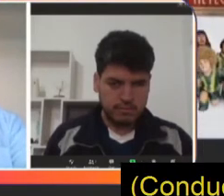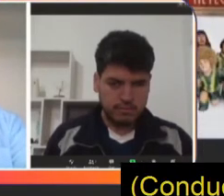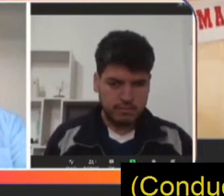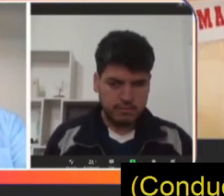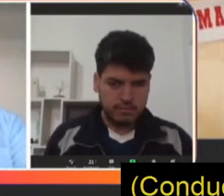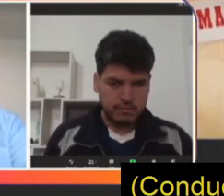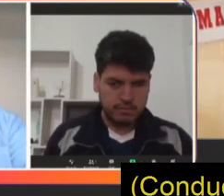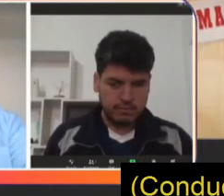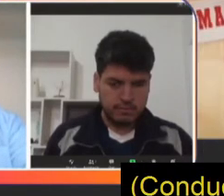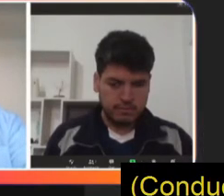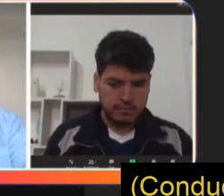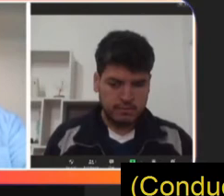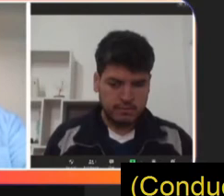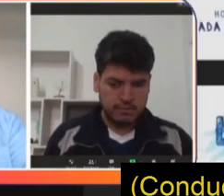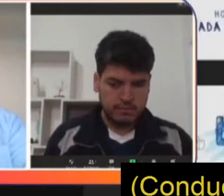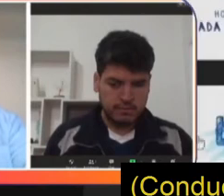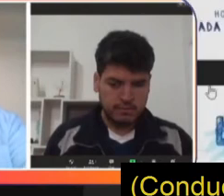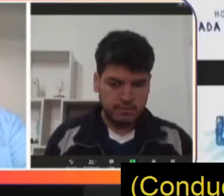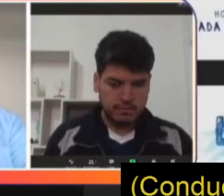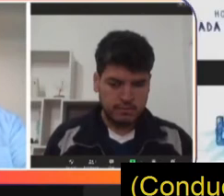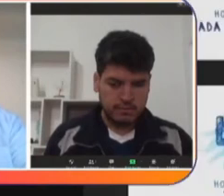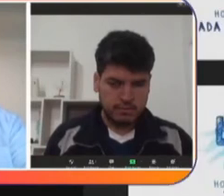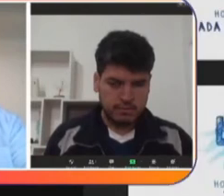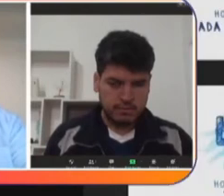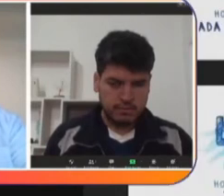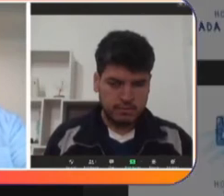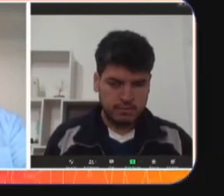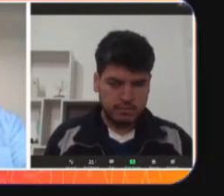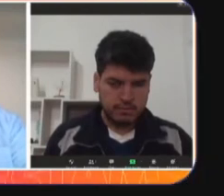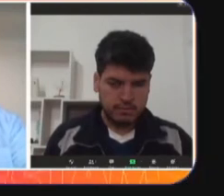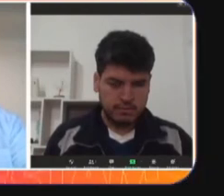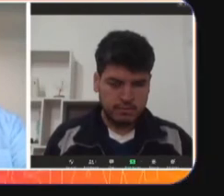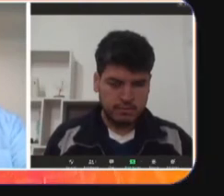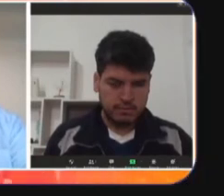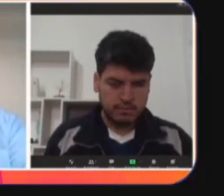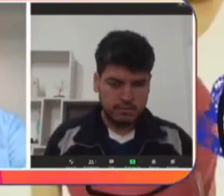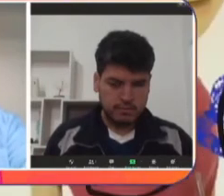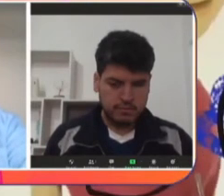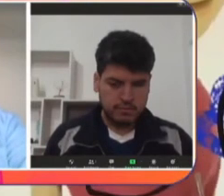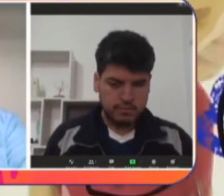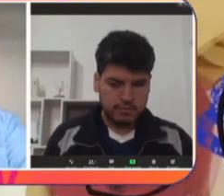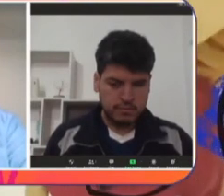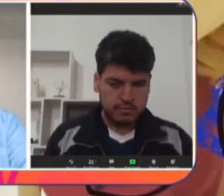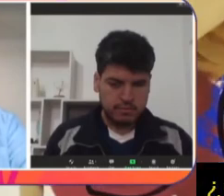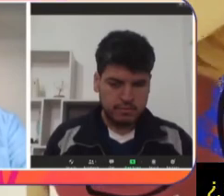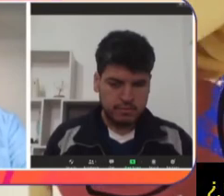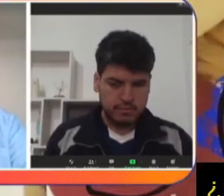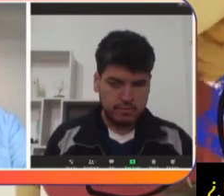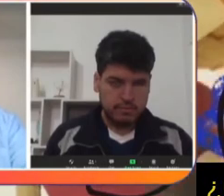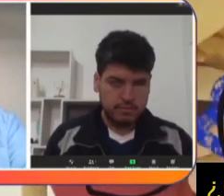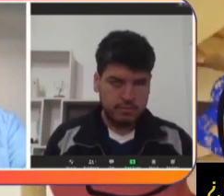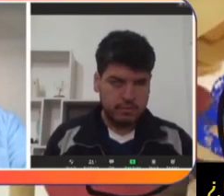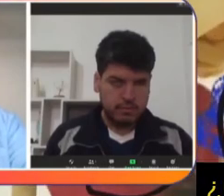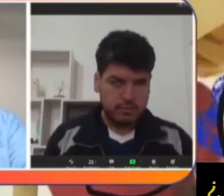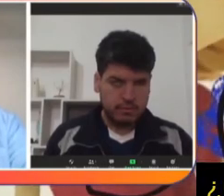una película con la unión descripción la quiero aprovechar max y que la tenemos ahí a césar para preguntarle qué se